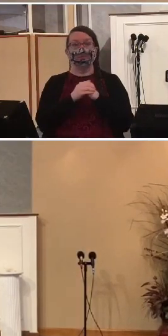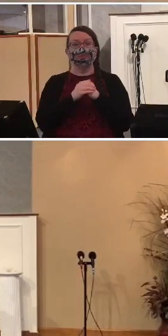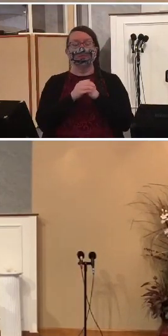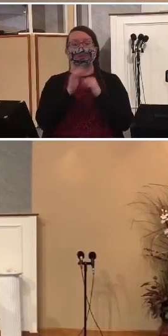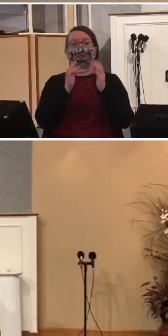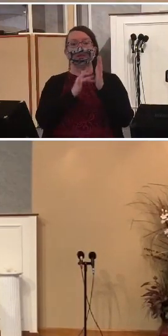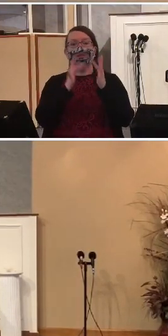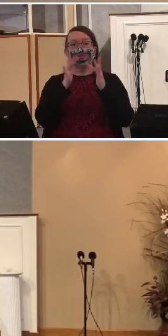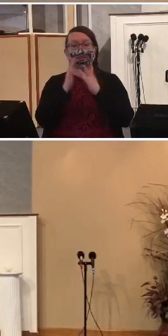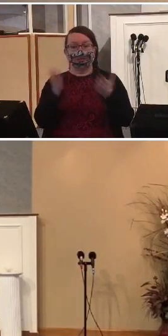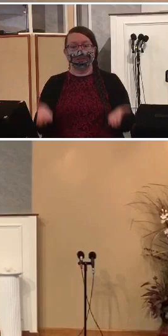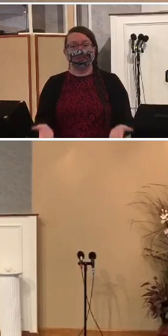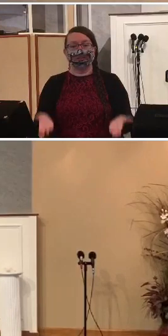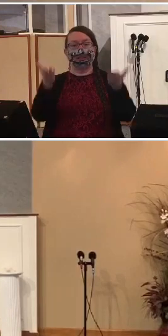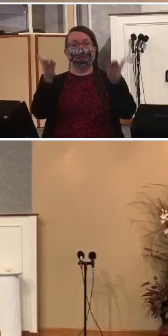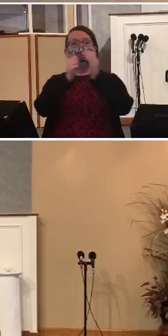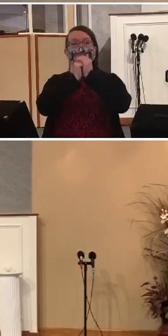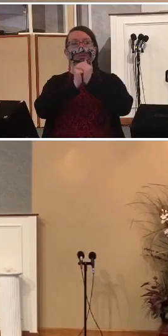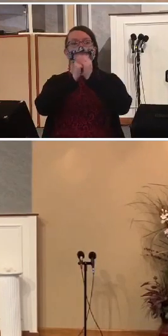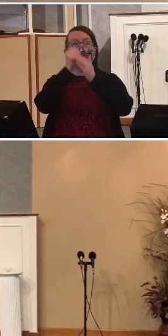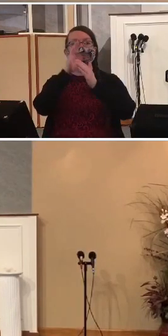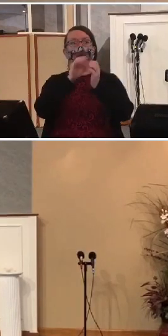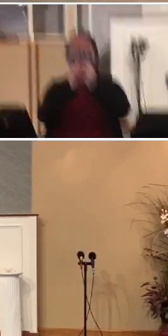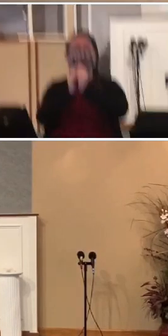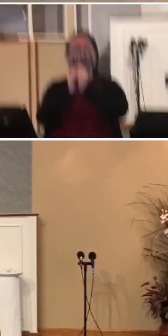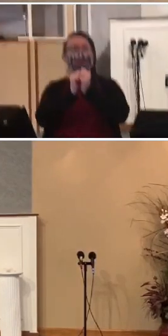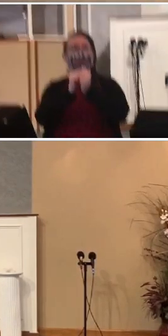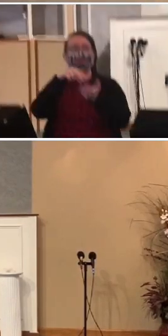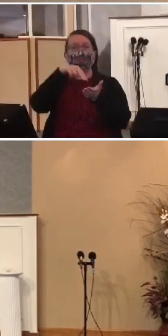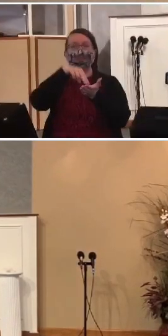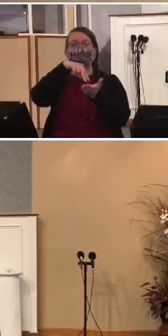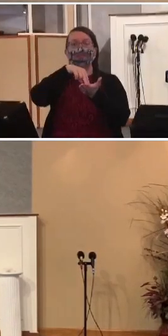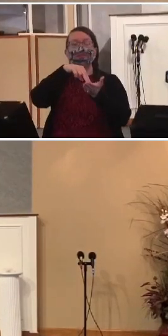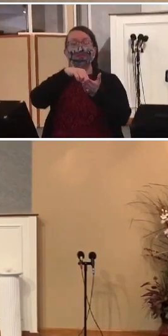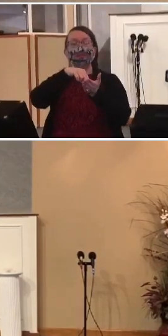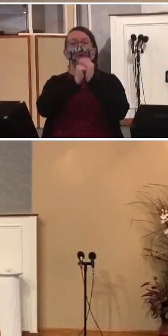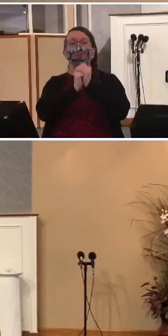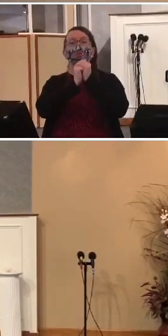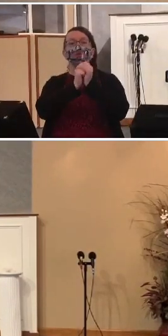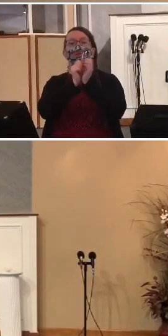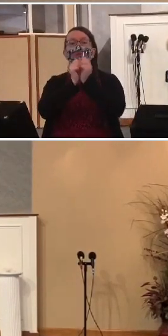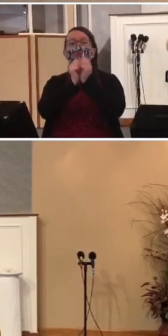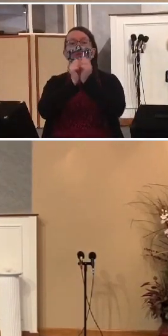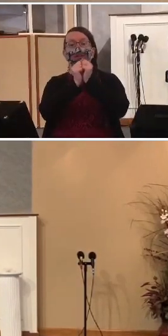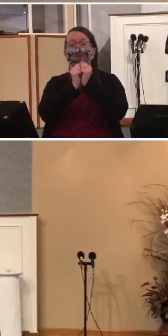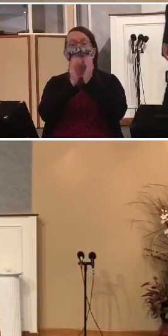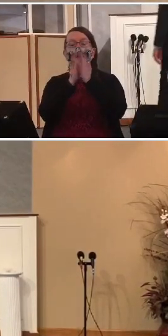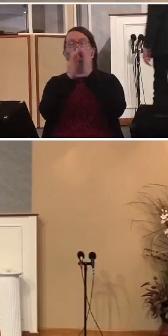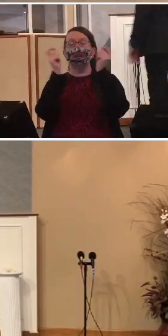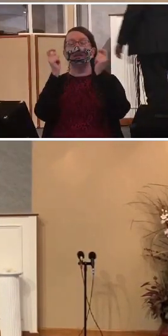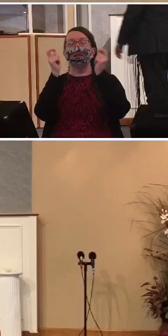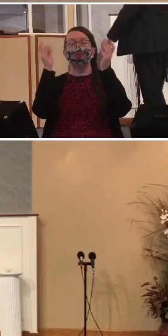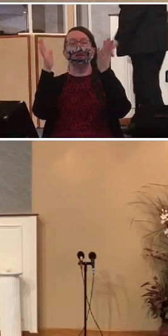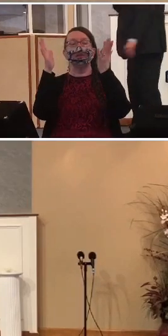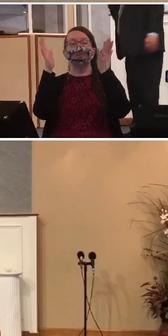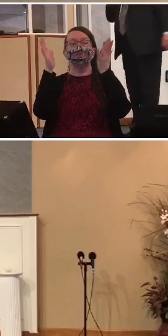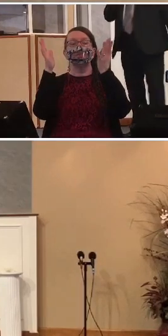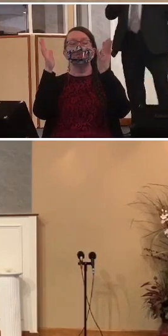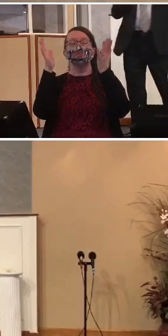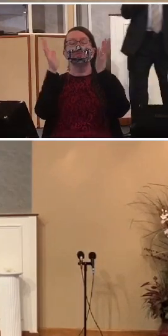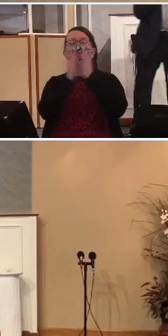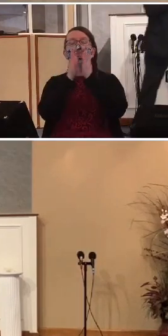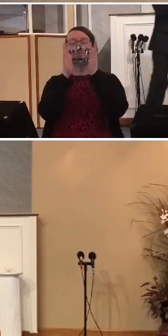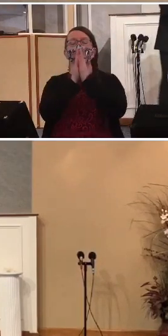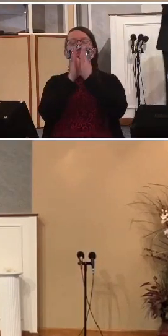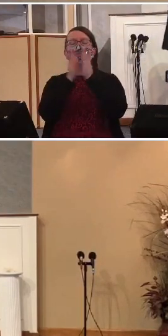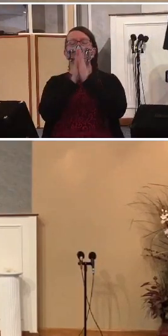Oh Jesús, vamos a ponernos de pie y adorar a Dios juntos. Vamos a ponernos de pie y alabar juntos. Aleluya, aleluya, Dios. Yo te alabo. Oh